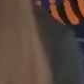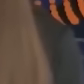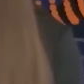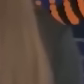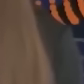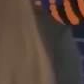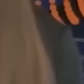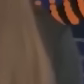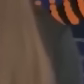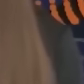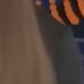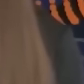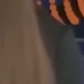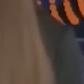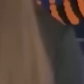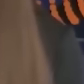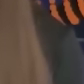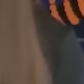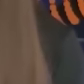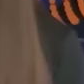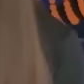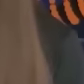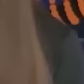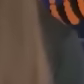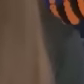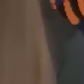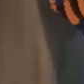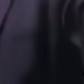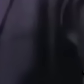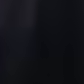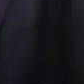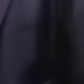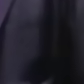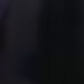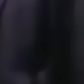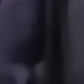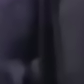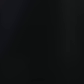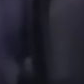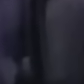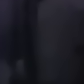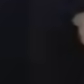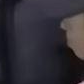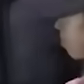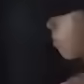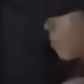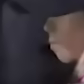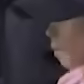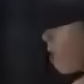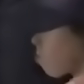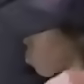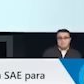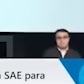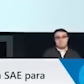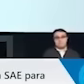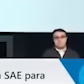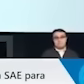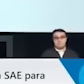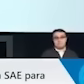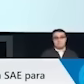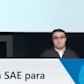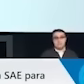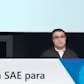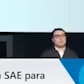procesados que han manifestado voluntariamente acogerse al proceso además el gobierno Gustavo Petro estableció las normas de la